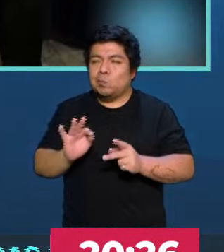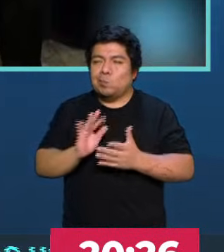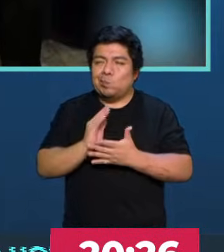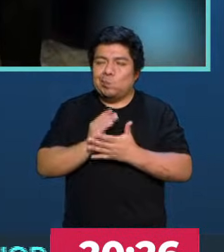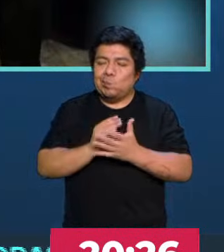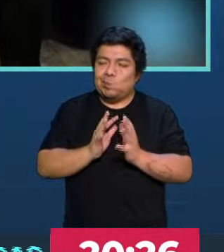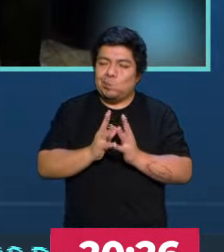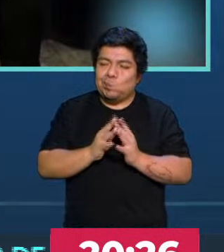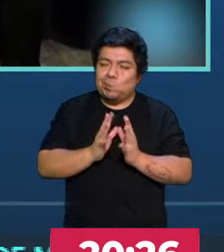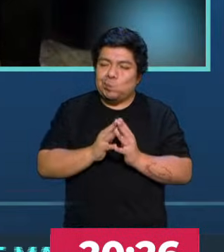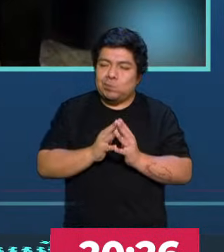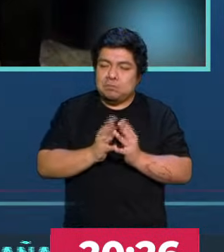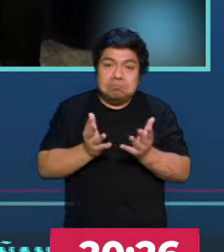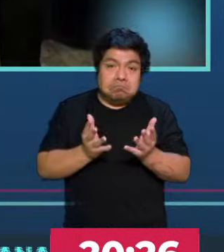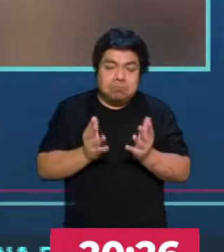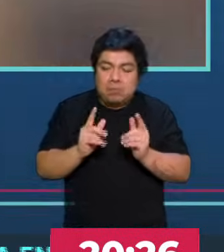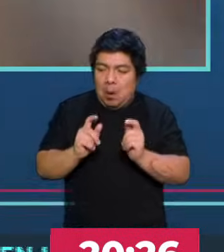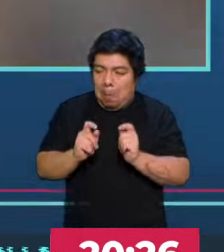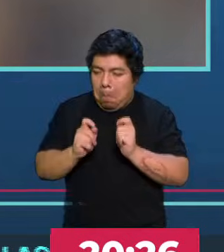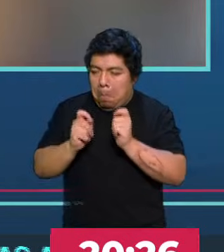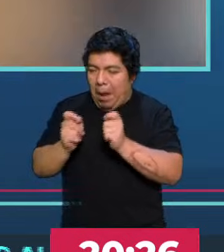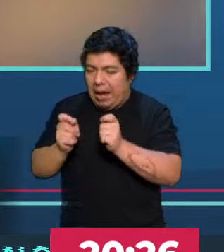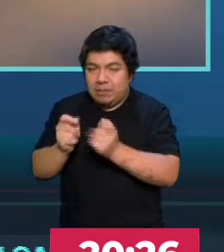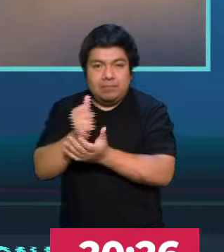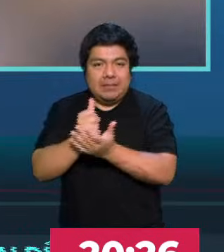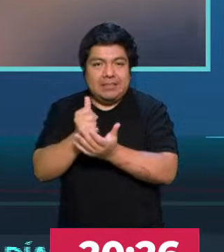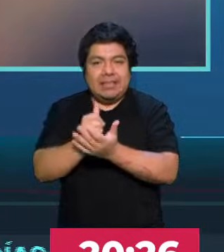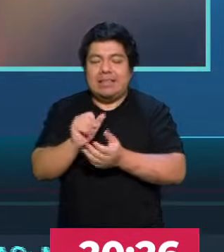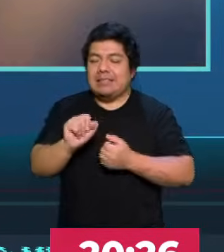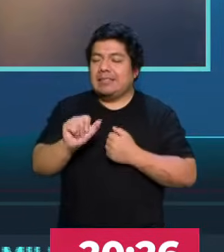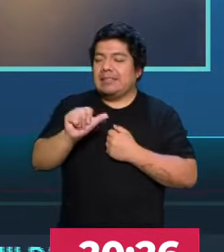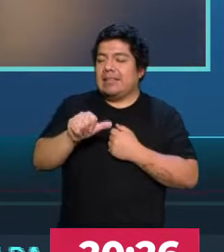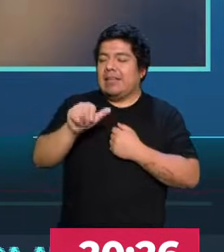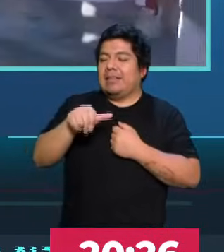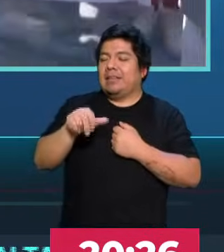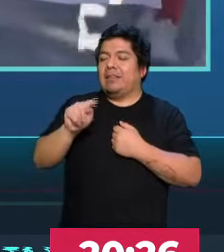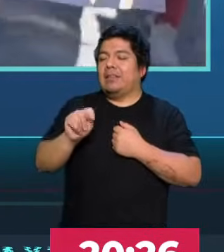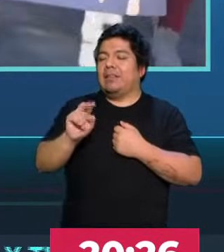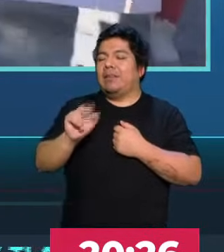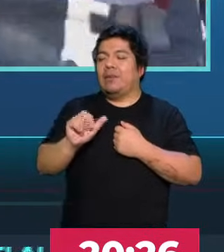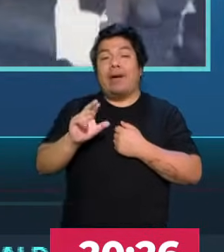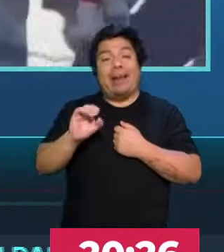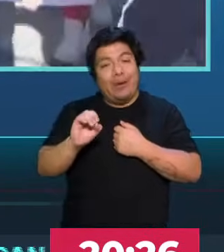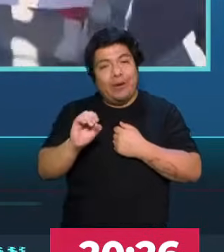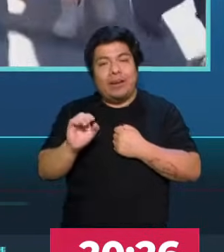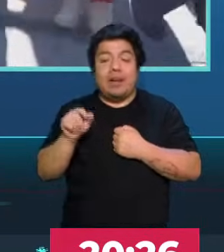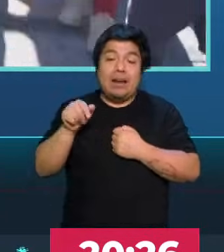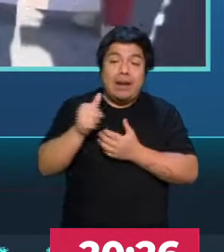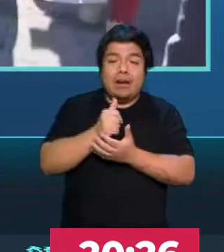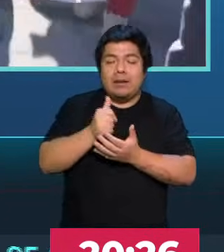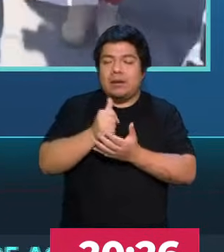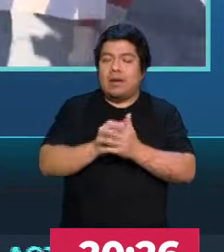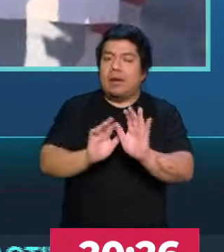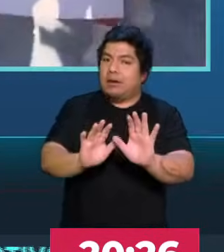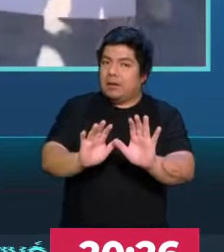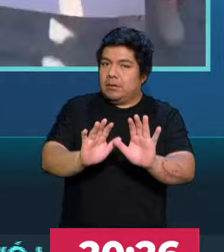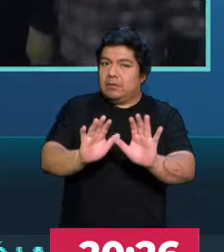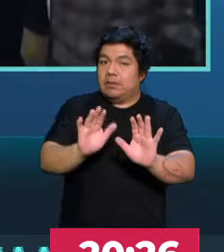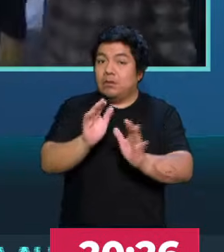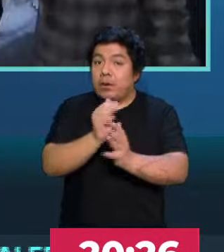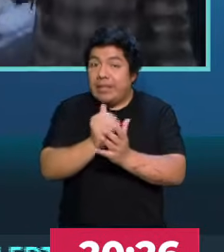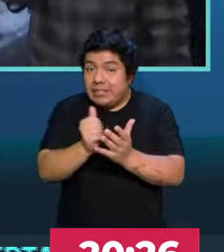fíjate, para designarla, para poder hablar de la ciudad, y algunos hablan incluso, no, es que es una ciudad santuario. No,